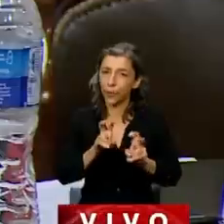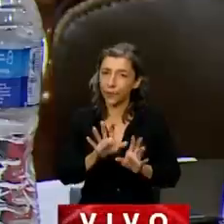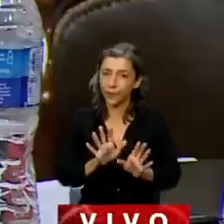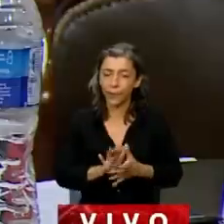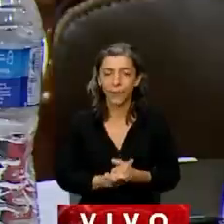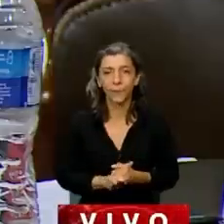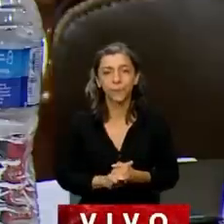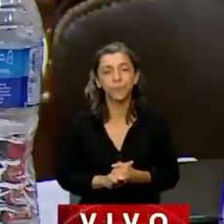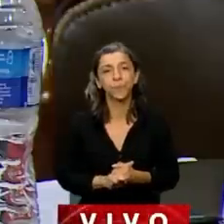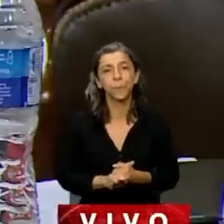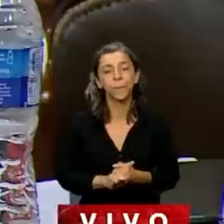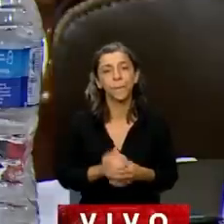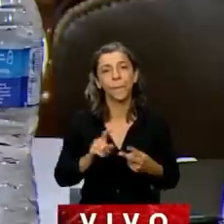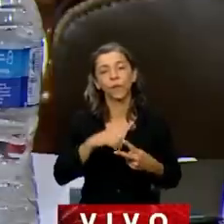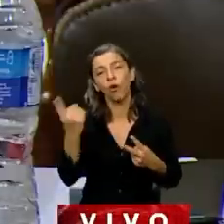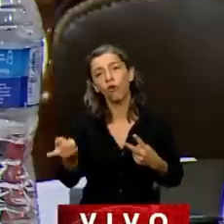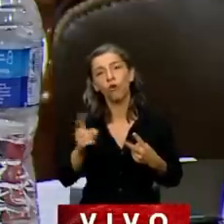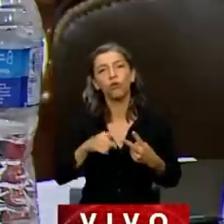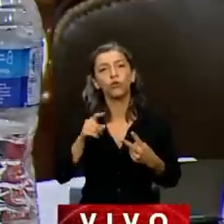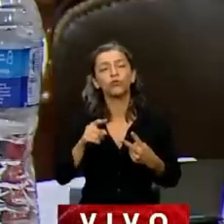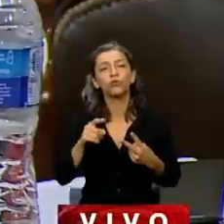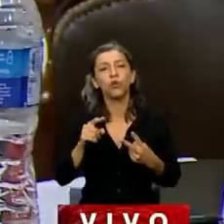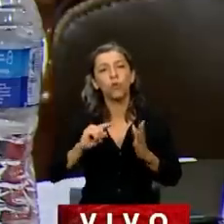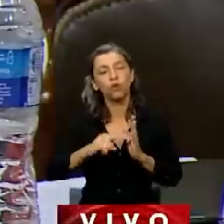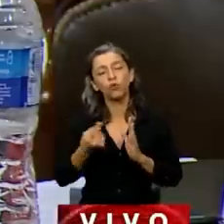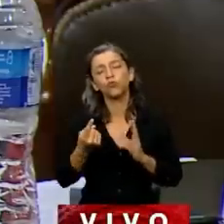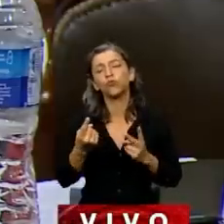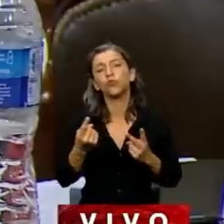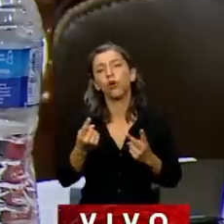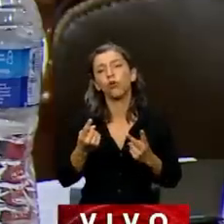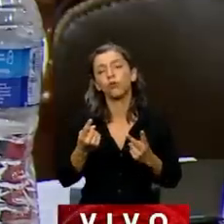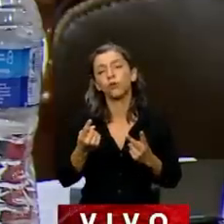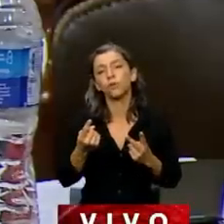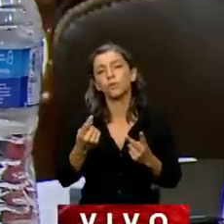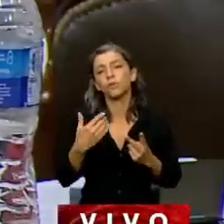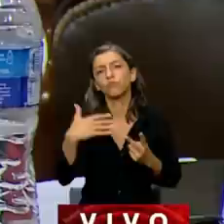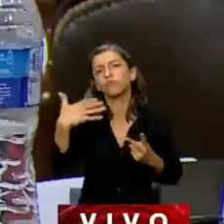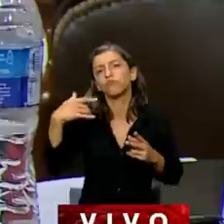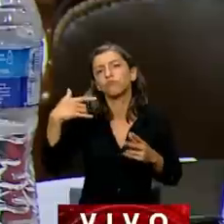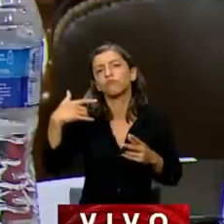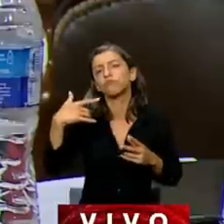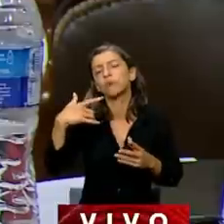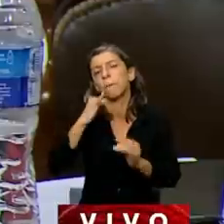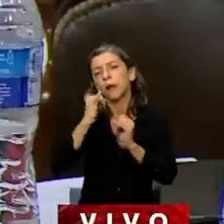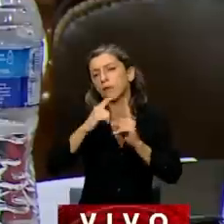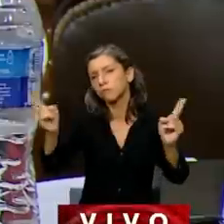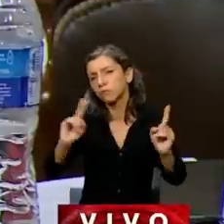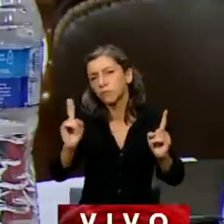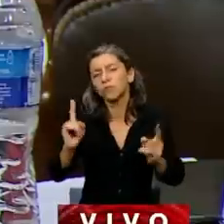quiero abundar porque la diputada Tabela se refirió muy concretamente